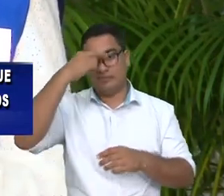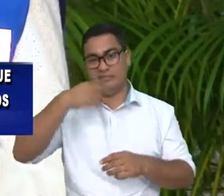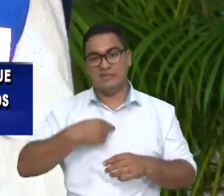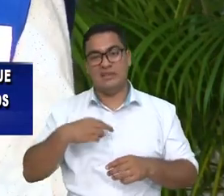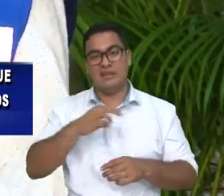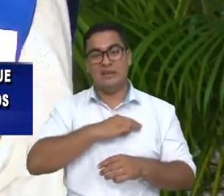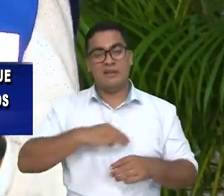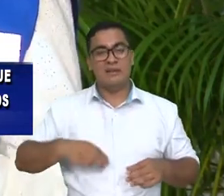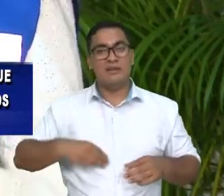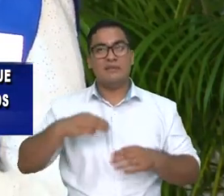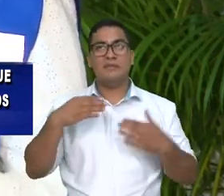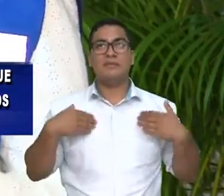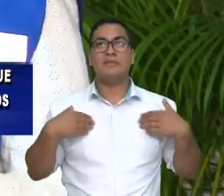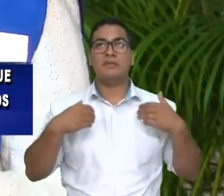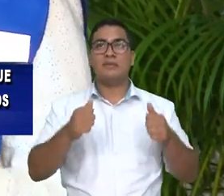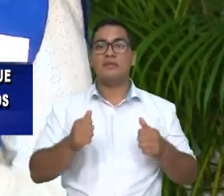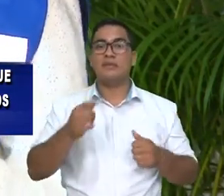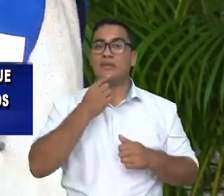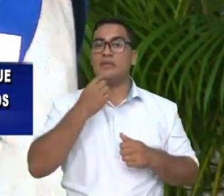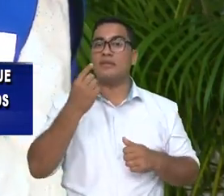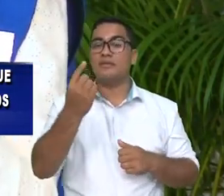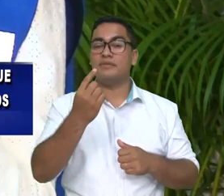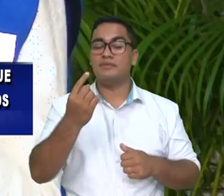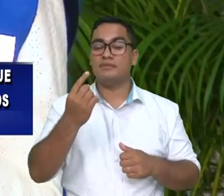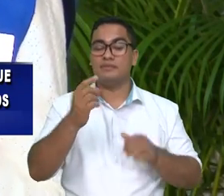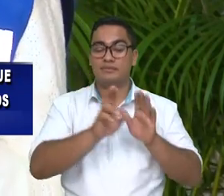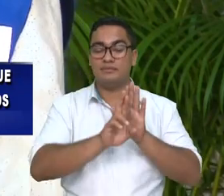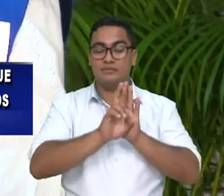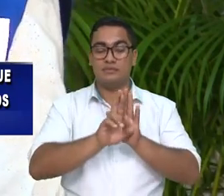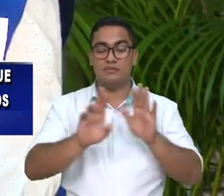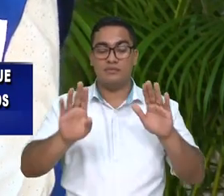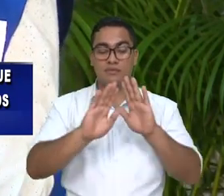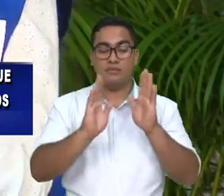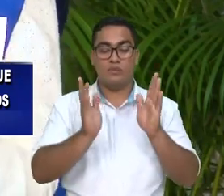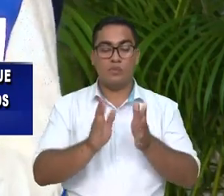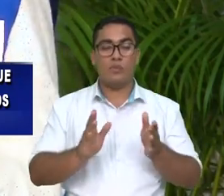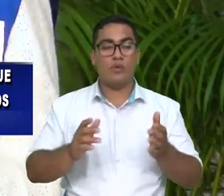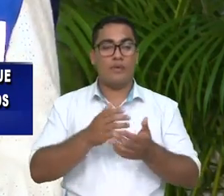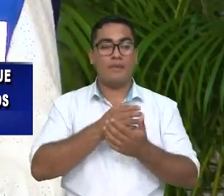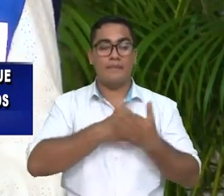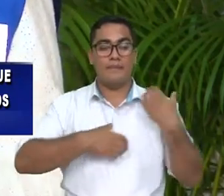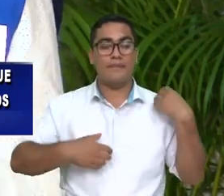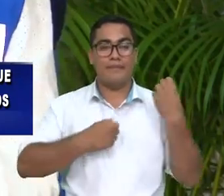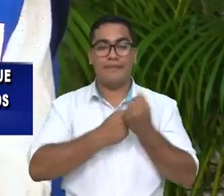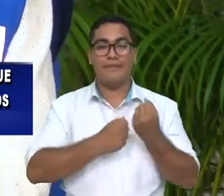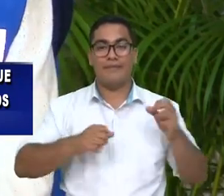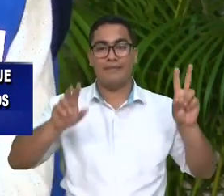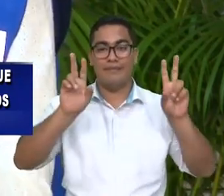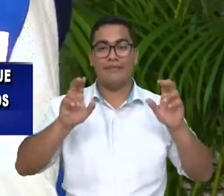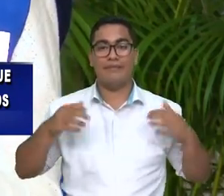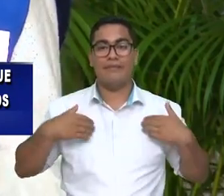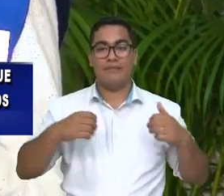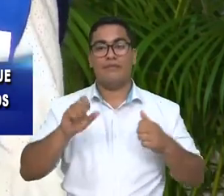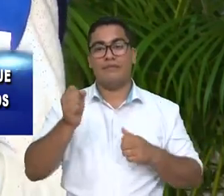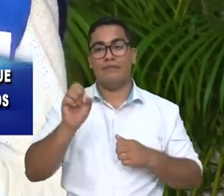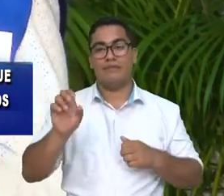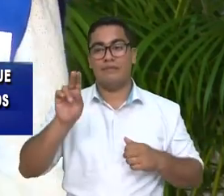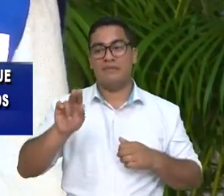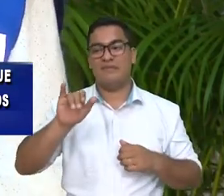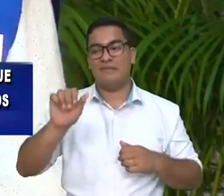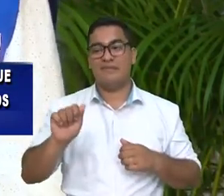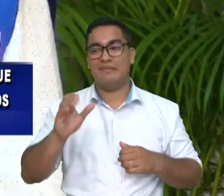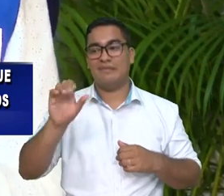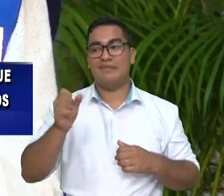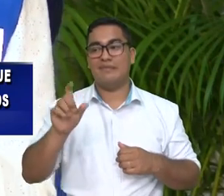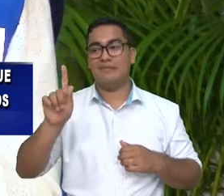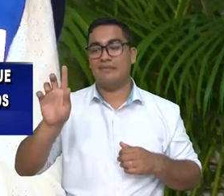de Salud, encabezada por la asesora presidencial para temas de salud, la doctora Sonia Castro, el doctor